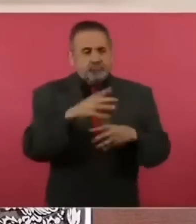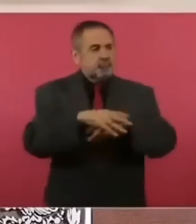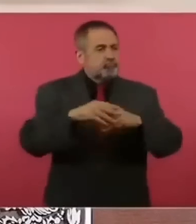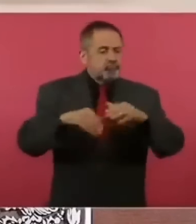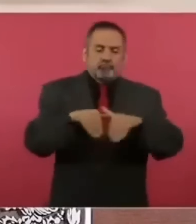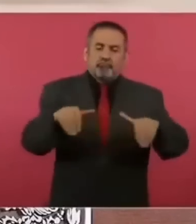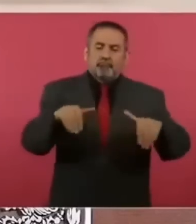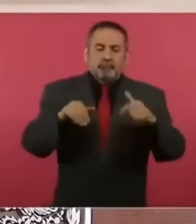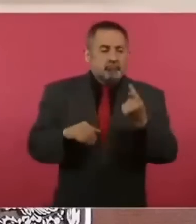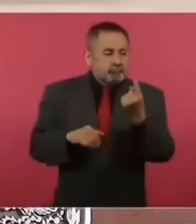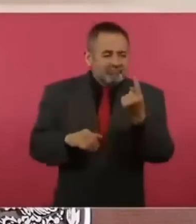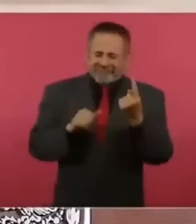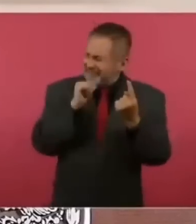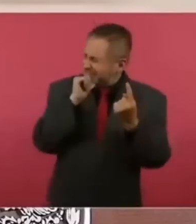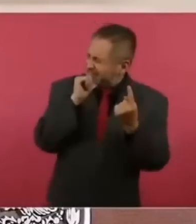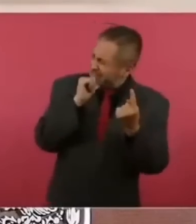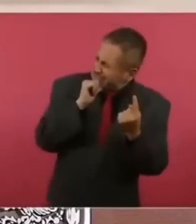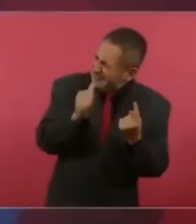No hay uno.